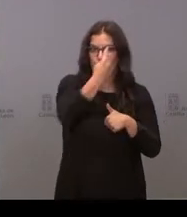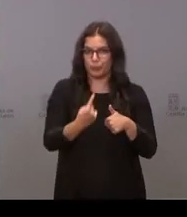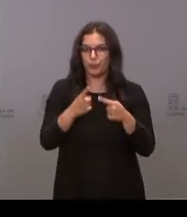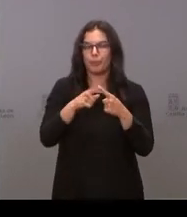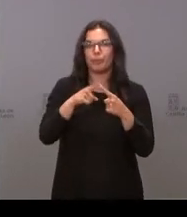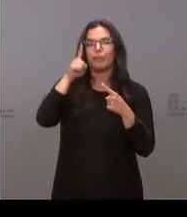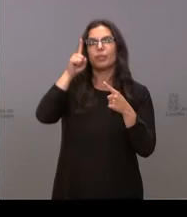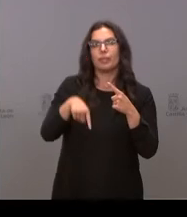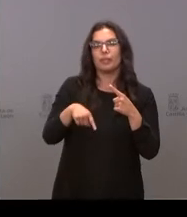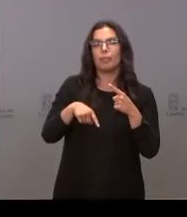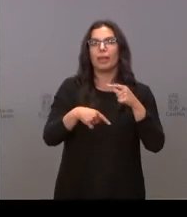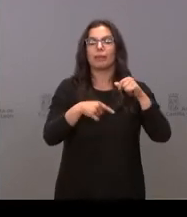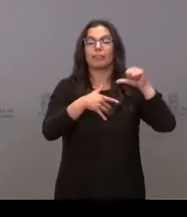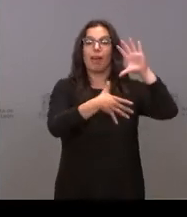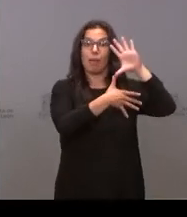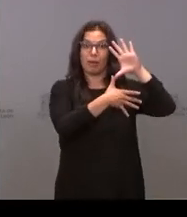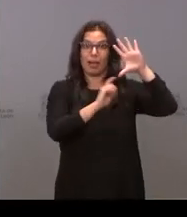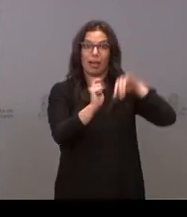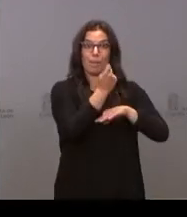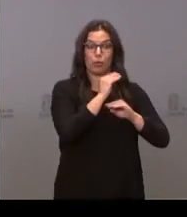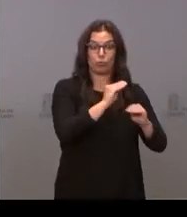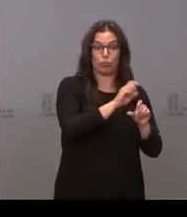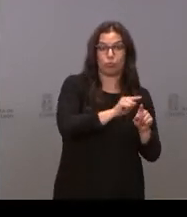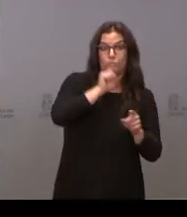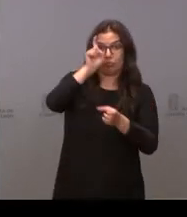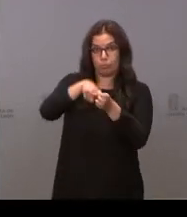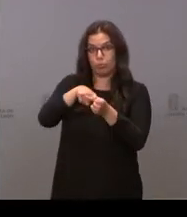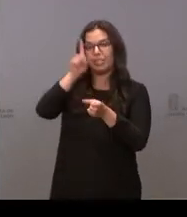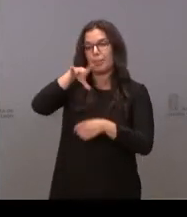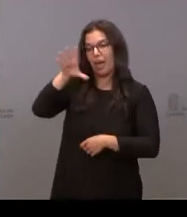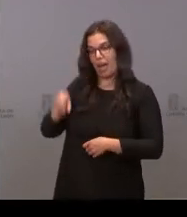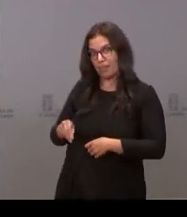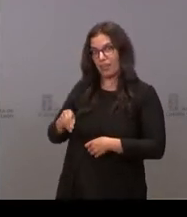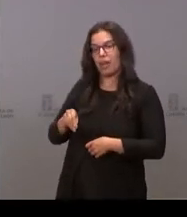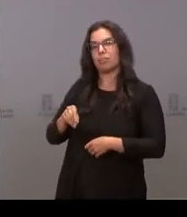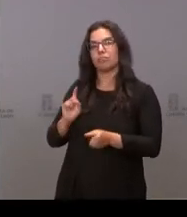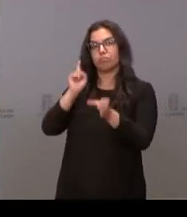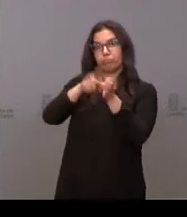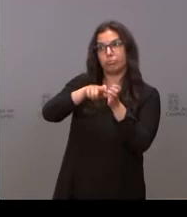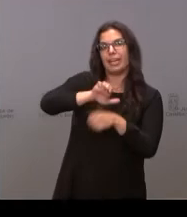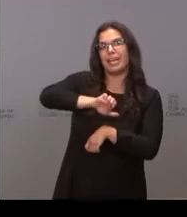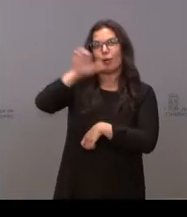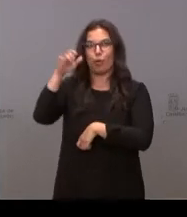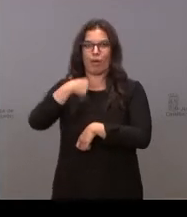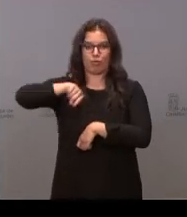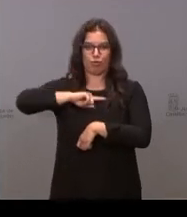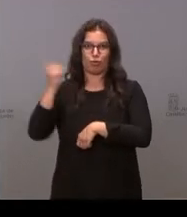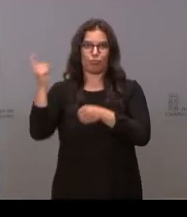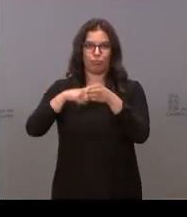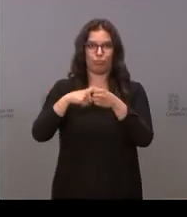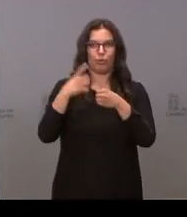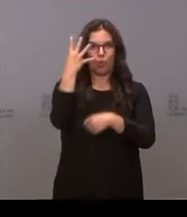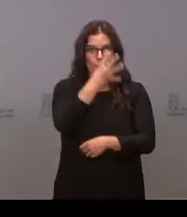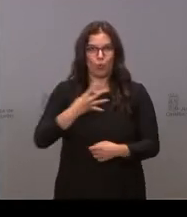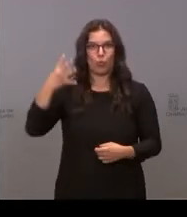de América del Sur y el campeón de África junto con el campeón de Europa que somos nosotros y tenemos la oportunidad de dar a conocer